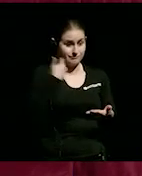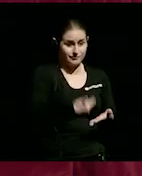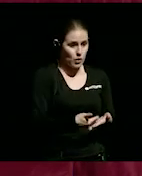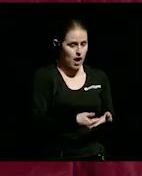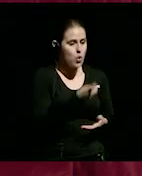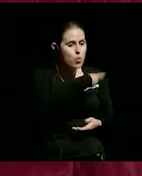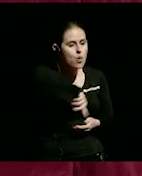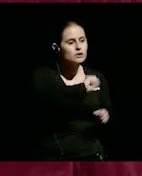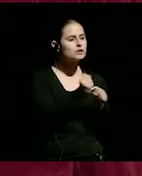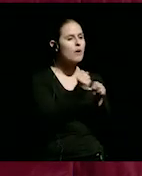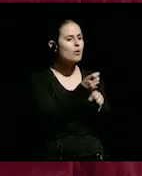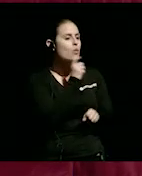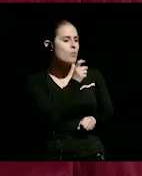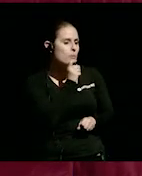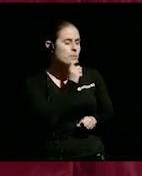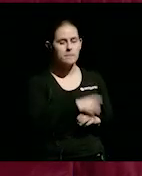trabajo